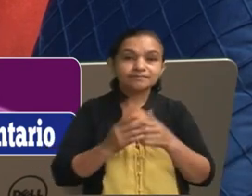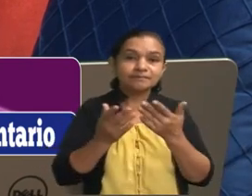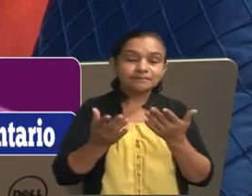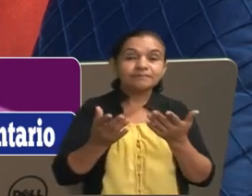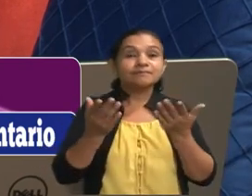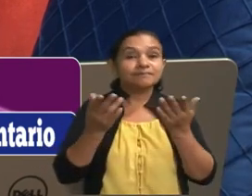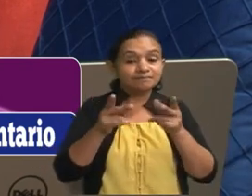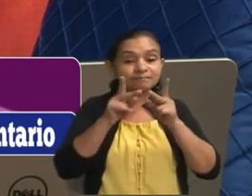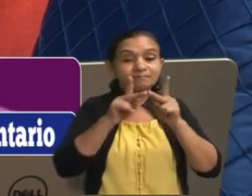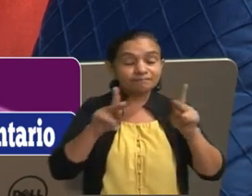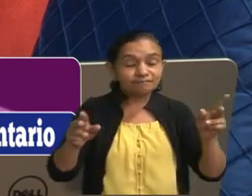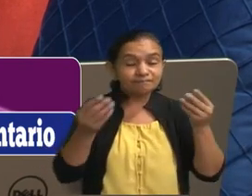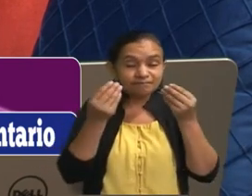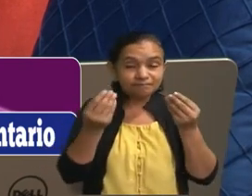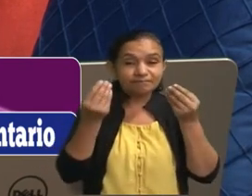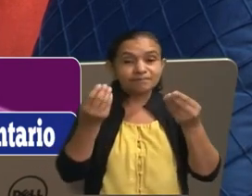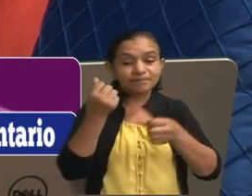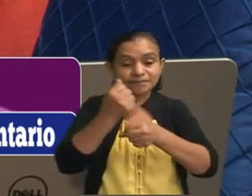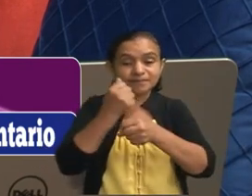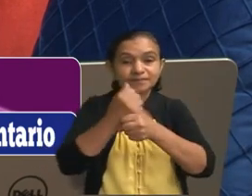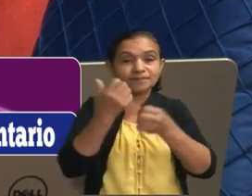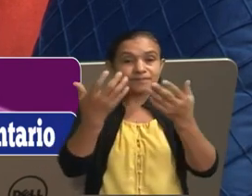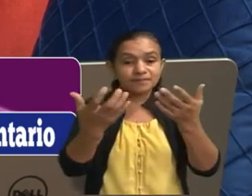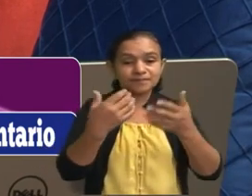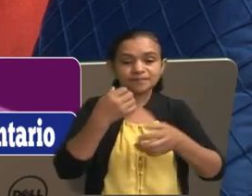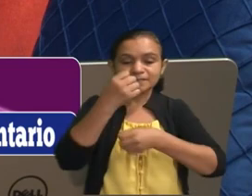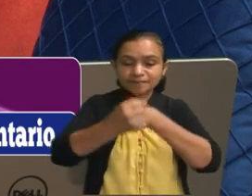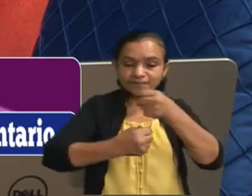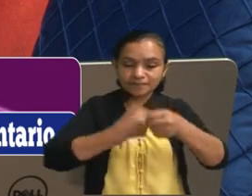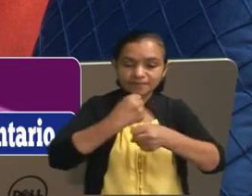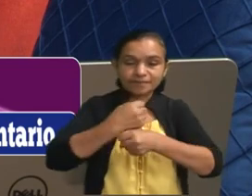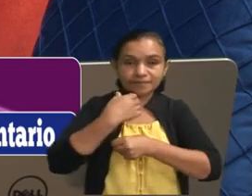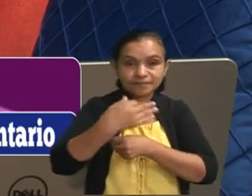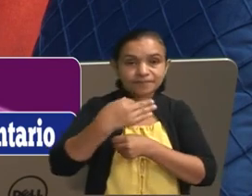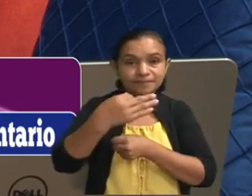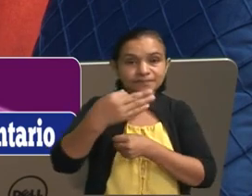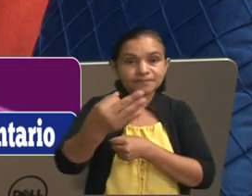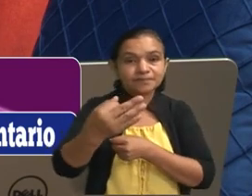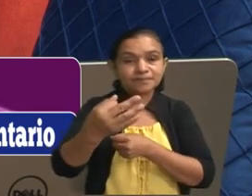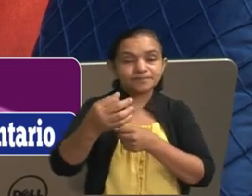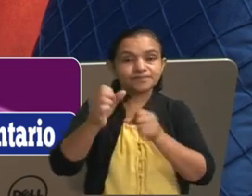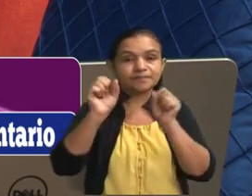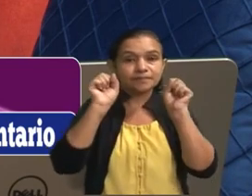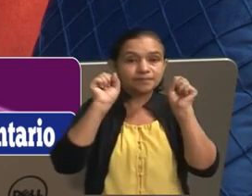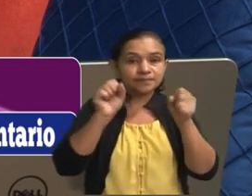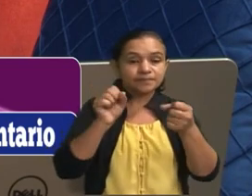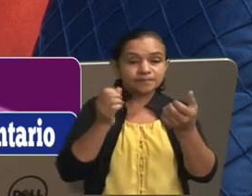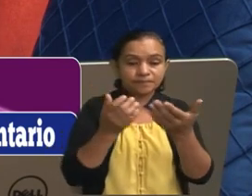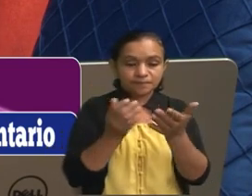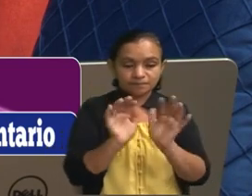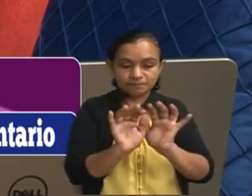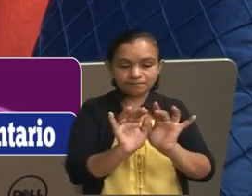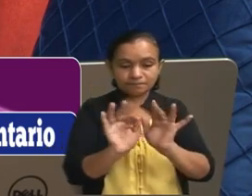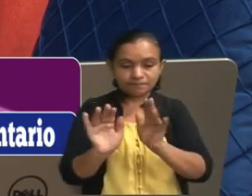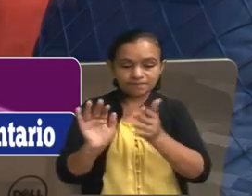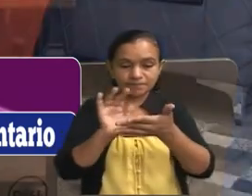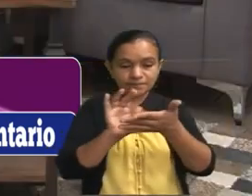intenso, ¿sí? Que queremos cumplir en los próximos años para que la tecnología que hoy día